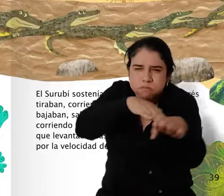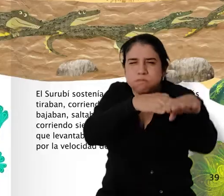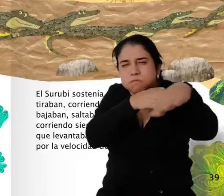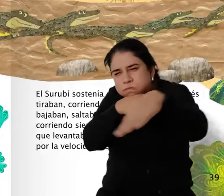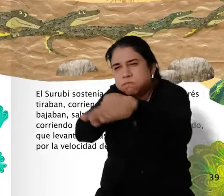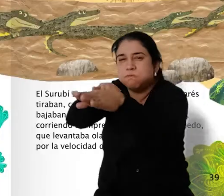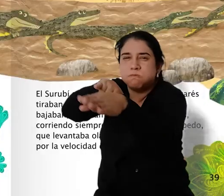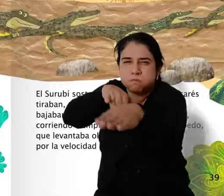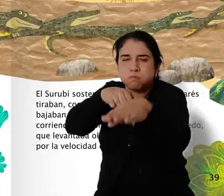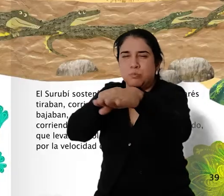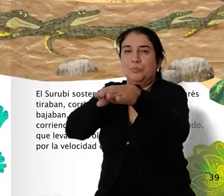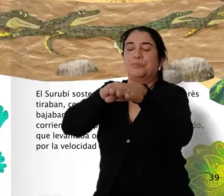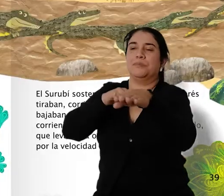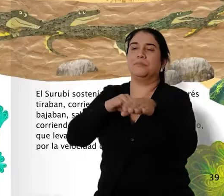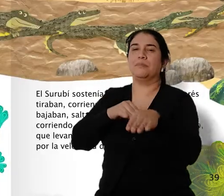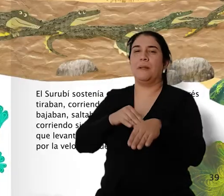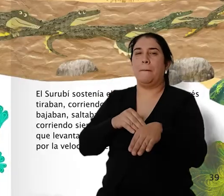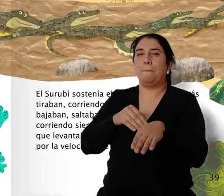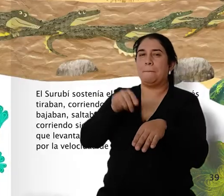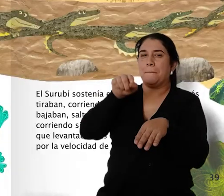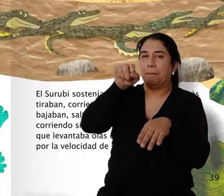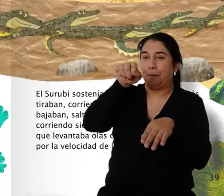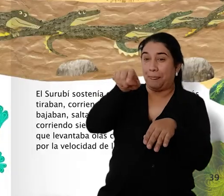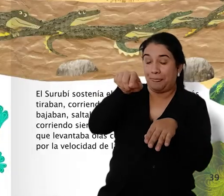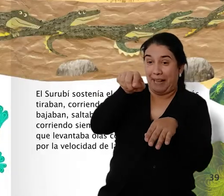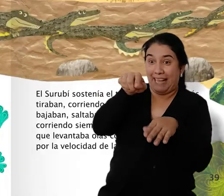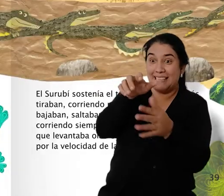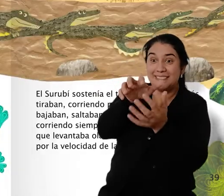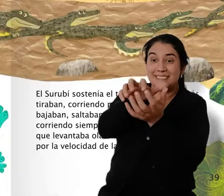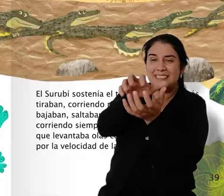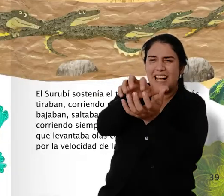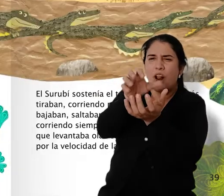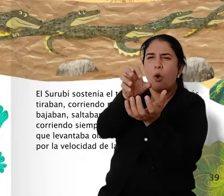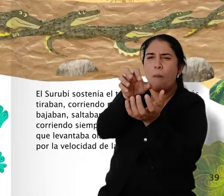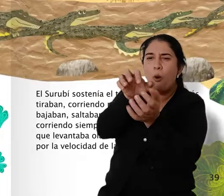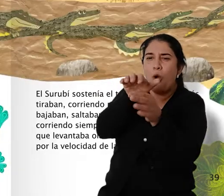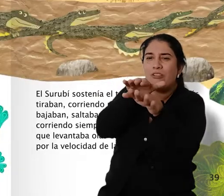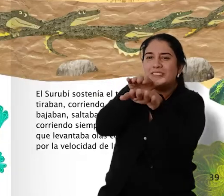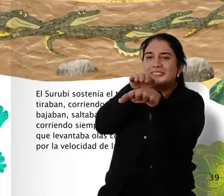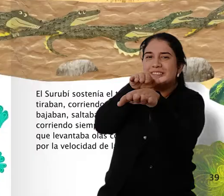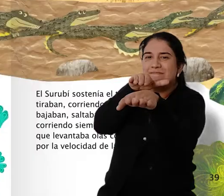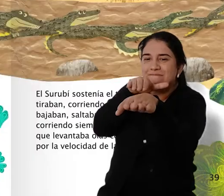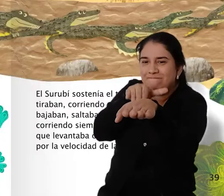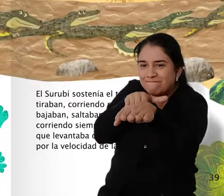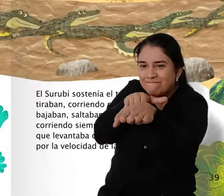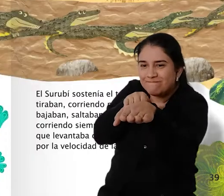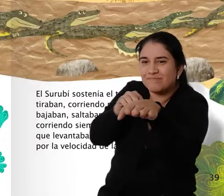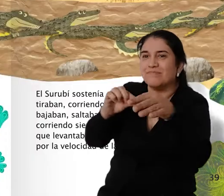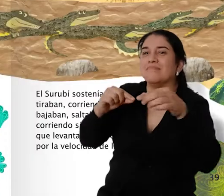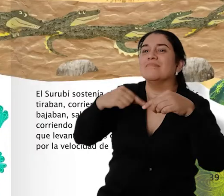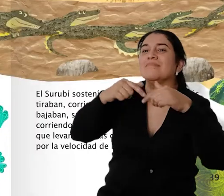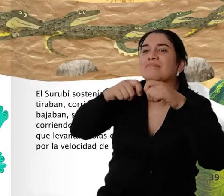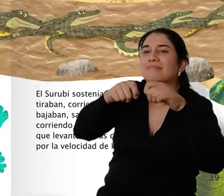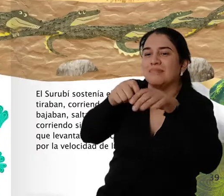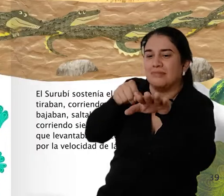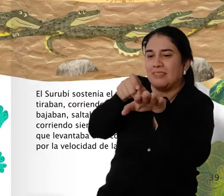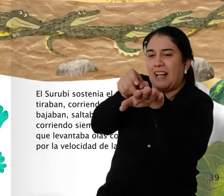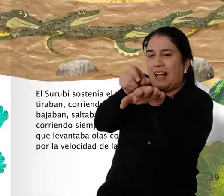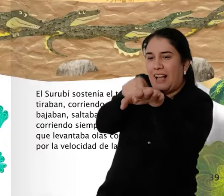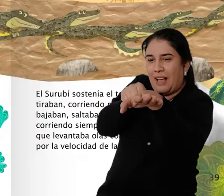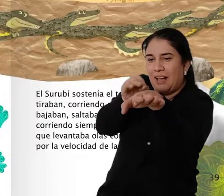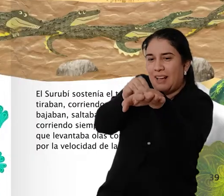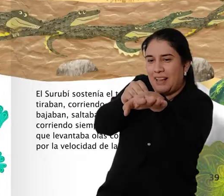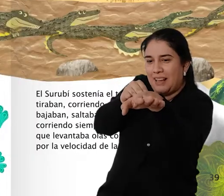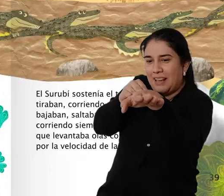que flotara. Y como las lianas con que estaban atados los yacarés uno detrás del otro se habían concluido,